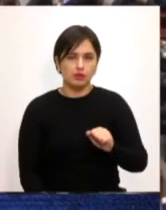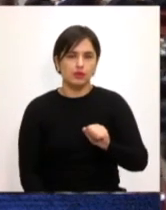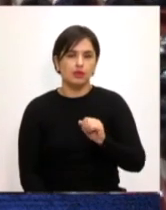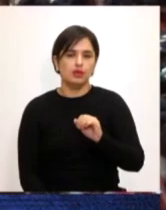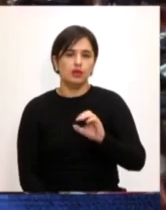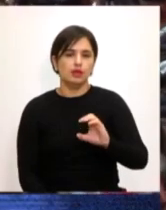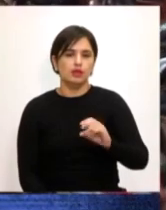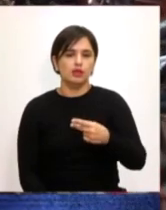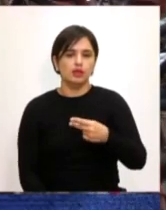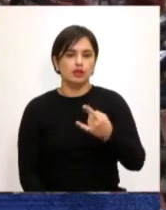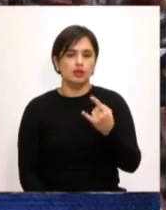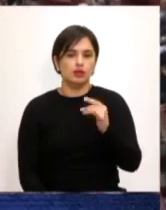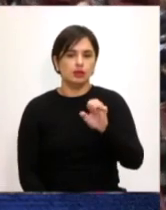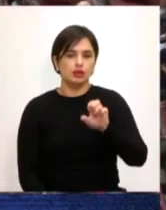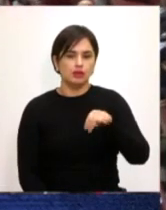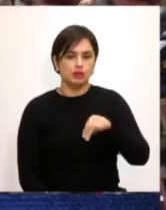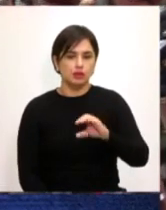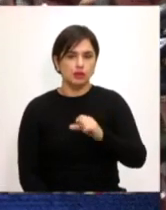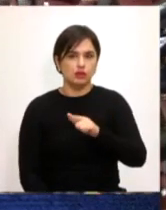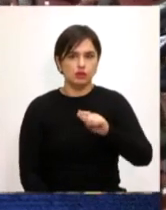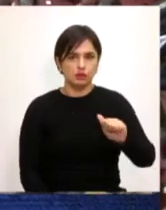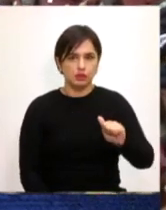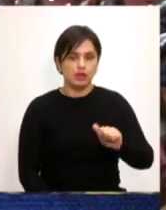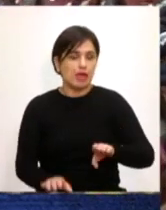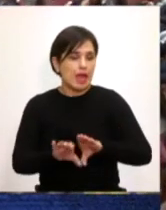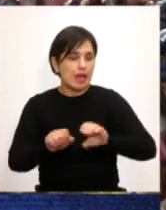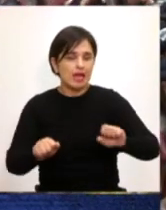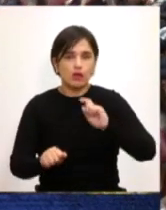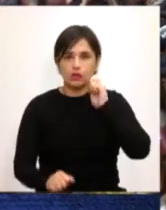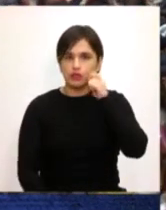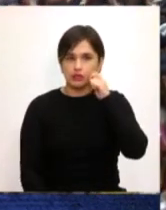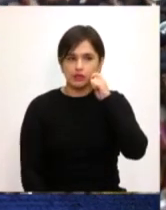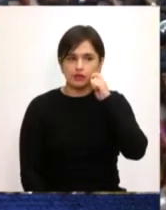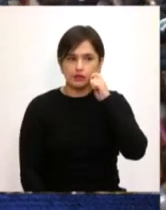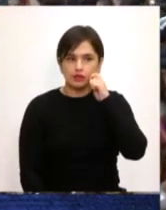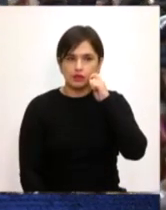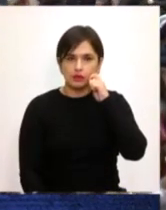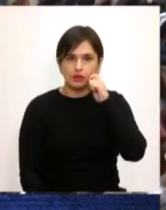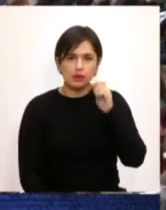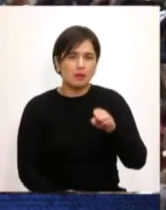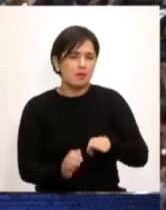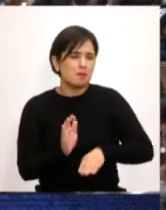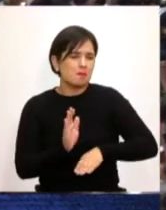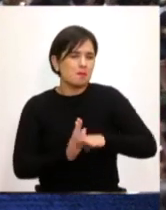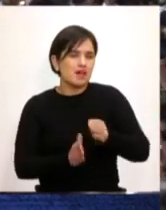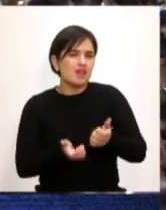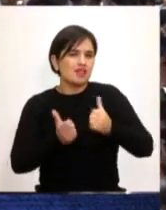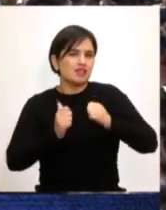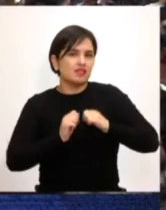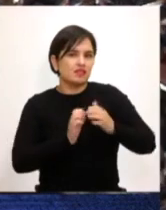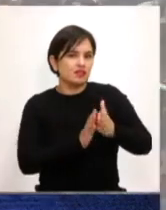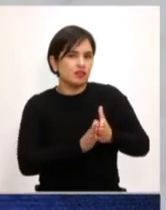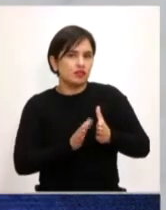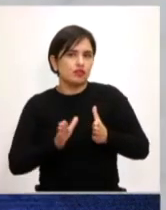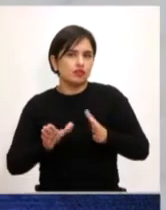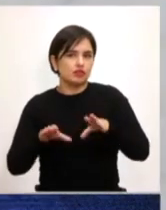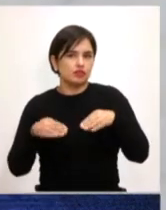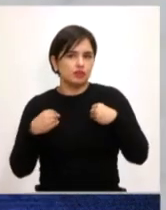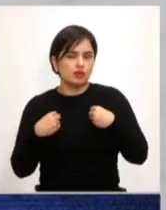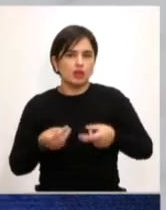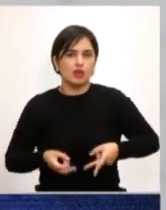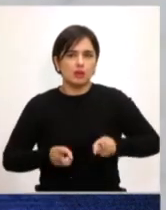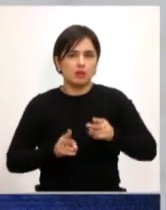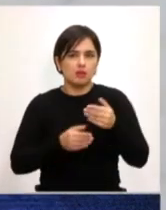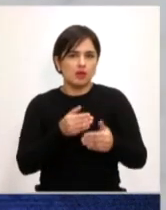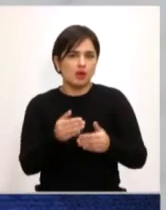Francisco Buenchumilla. Dicho acuerdo constituyó uno de los más grandes desafíos del periodo y permitió